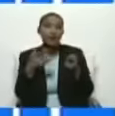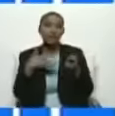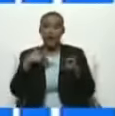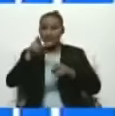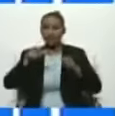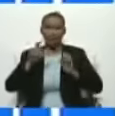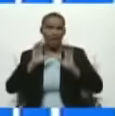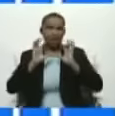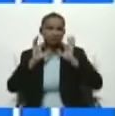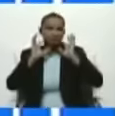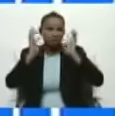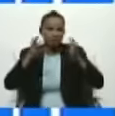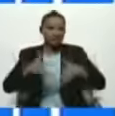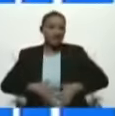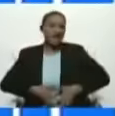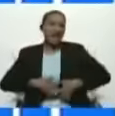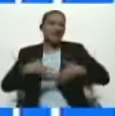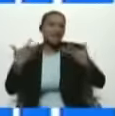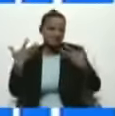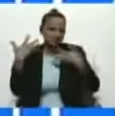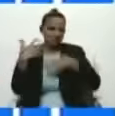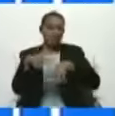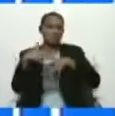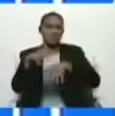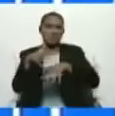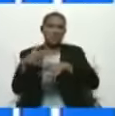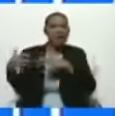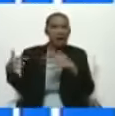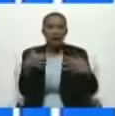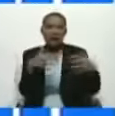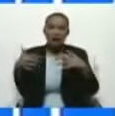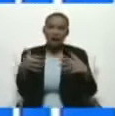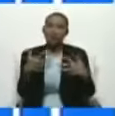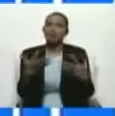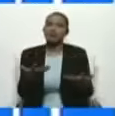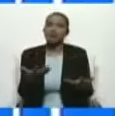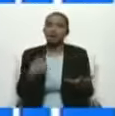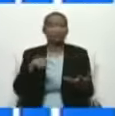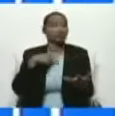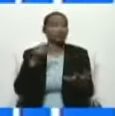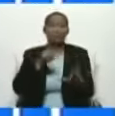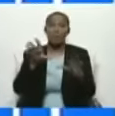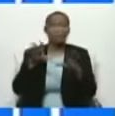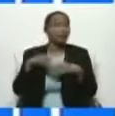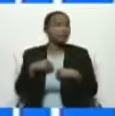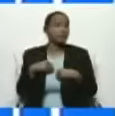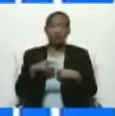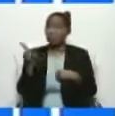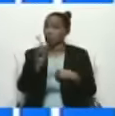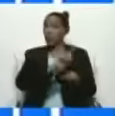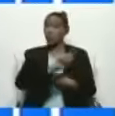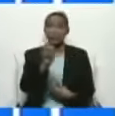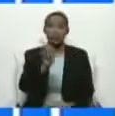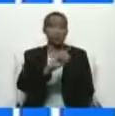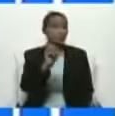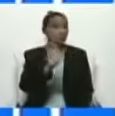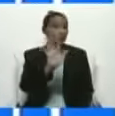intentar instalar la violencia, no se lo vamos a permitir. Hasta aquí llegaron.